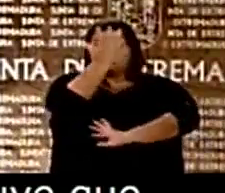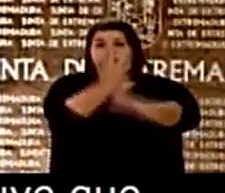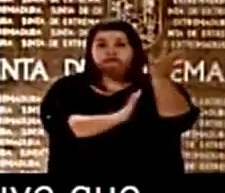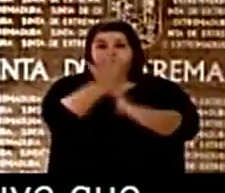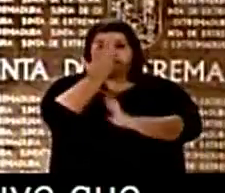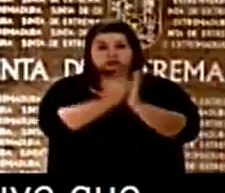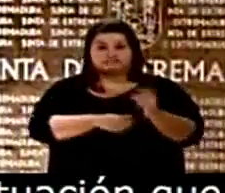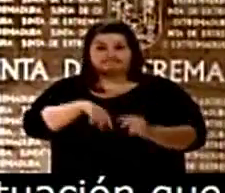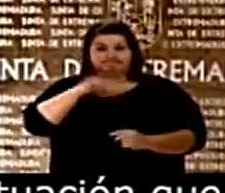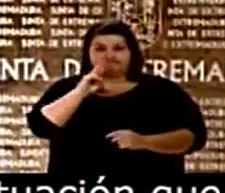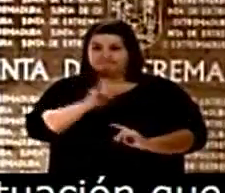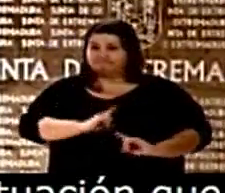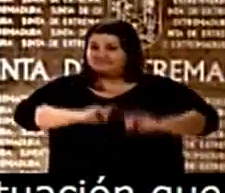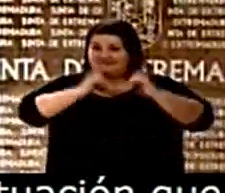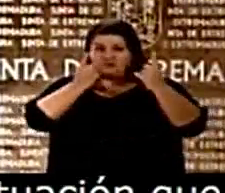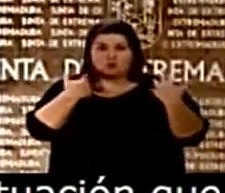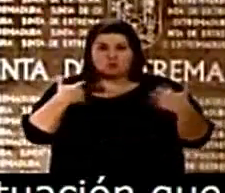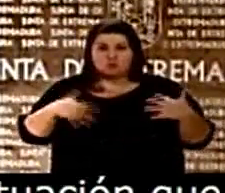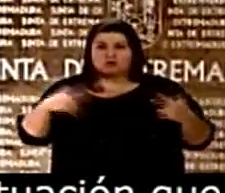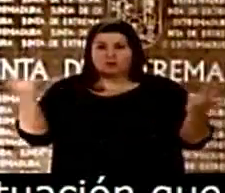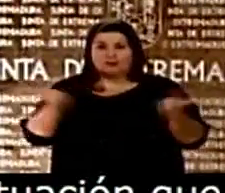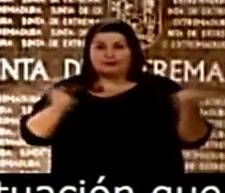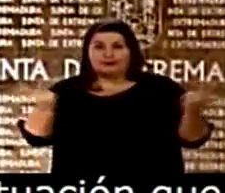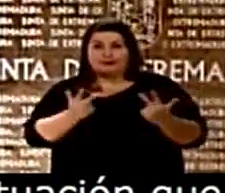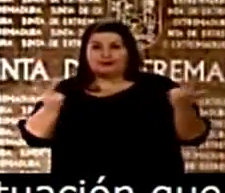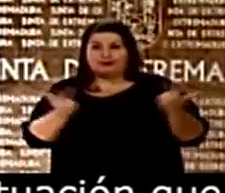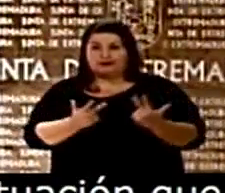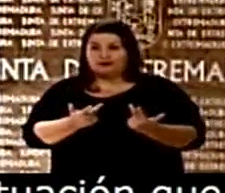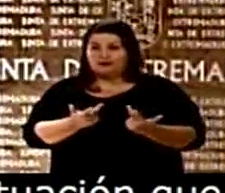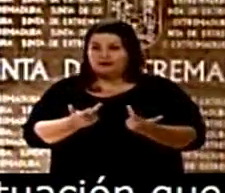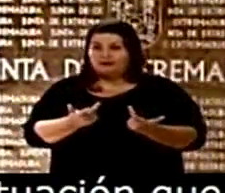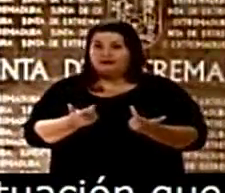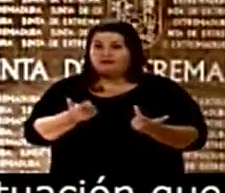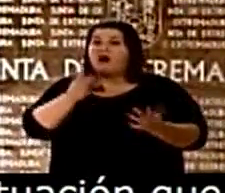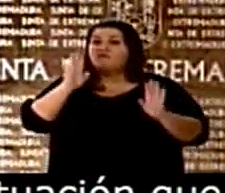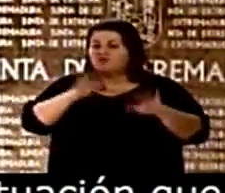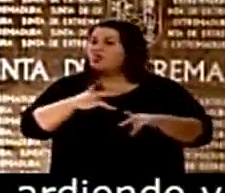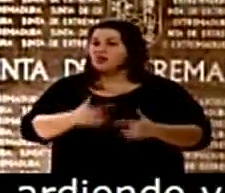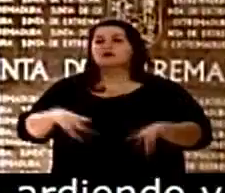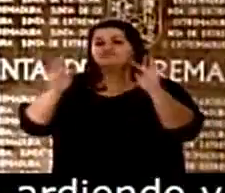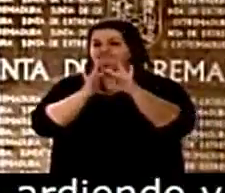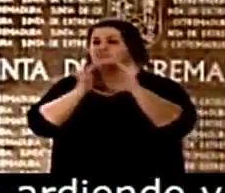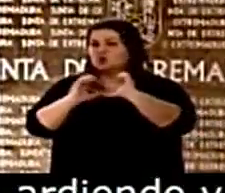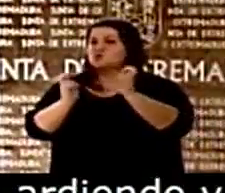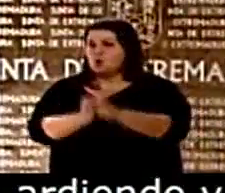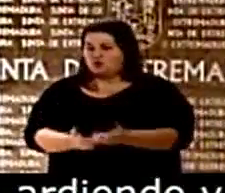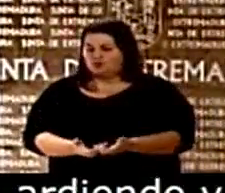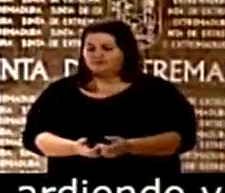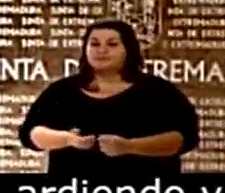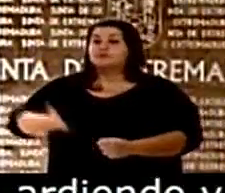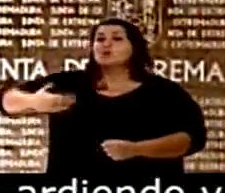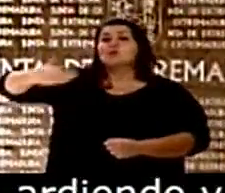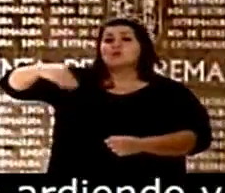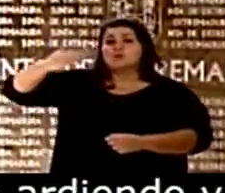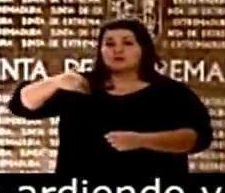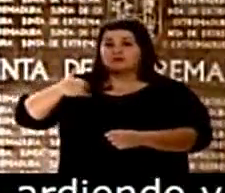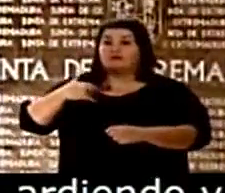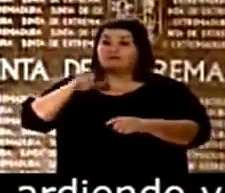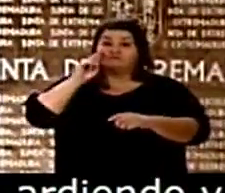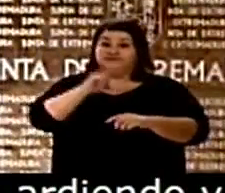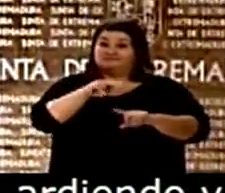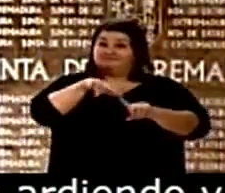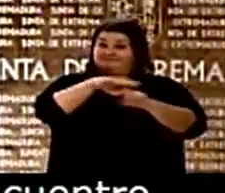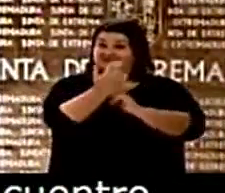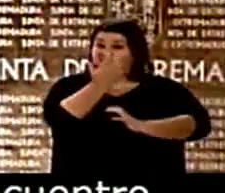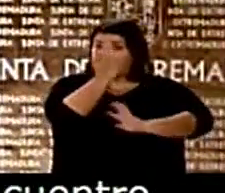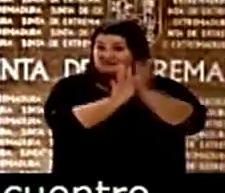y, efectivamente, lo primero fue, con la alarma que eso provoca, pues tener un encuentro. En aquel momento, consecuencia de aquellos hechos,